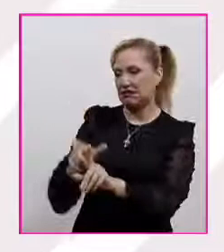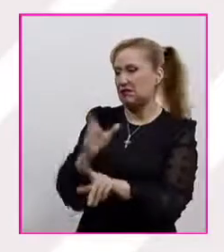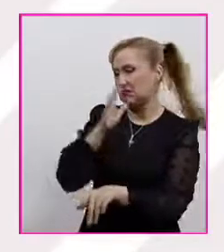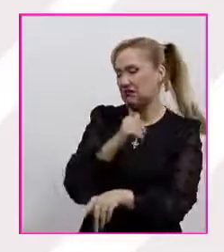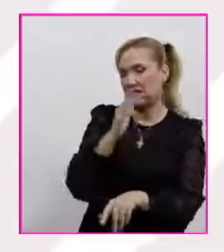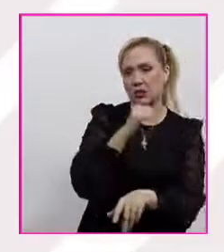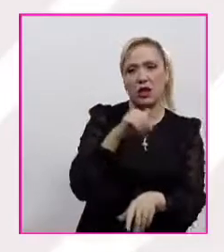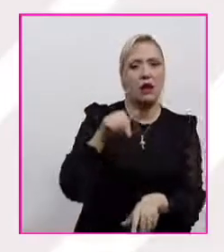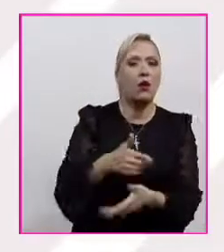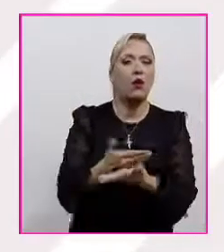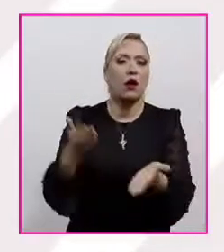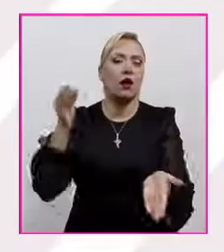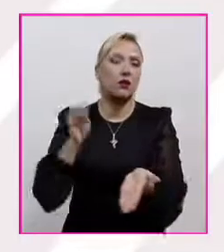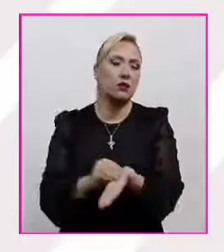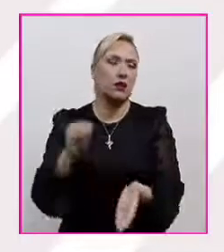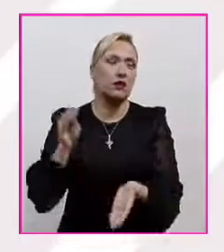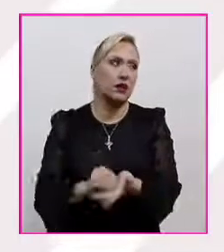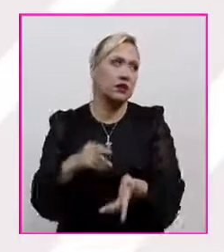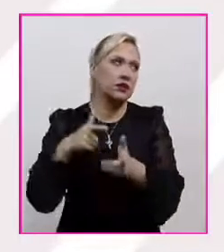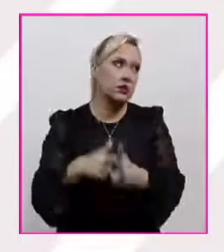hoy están muy marcados y que están